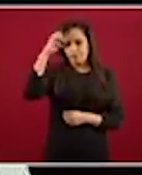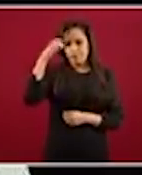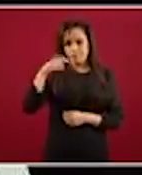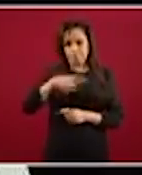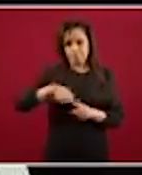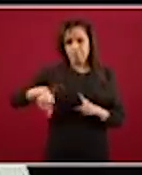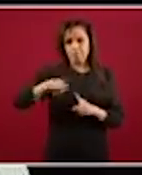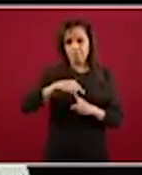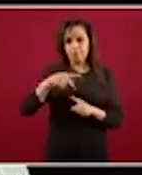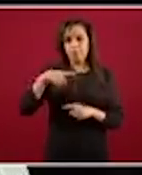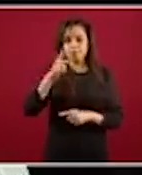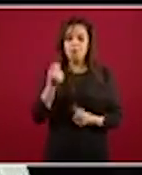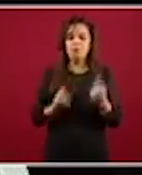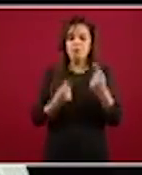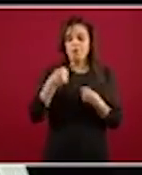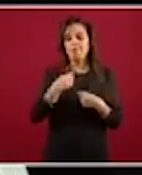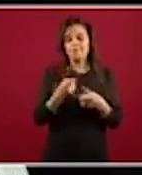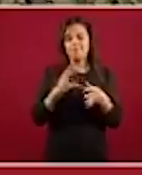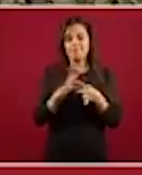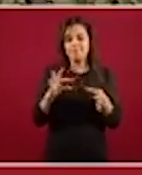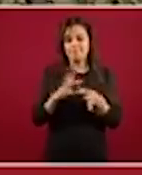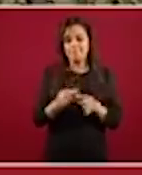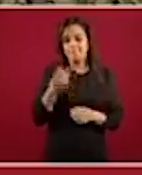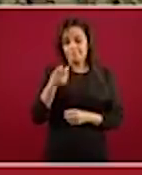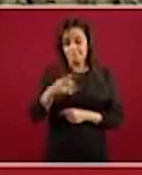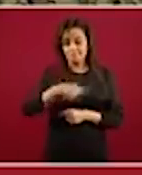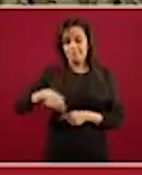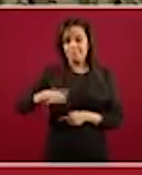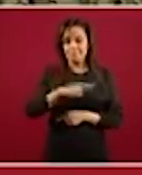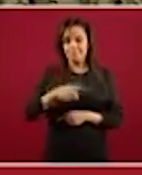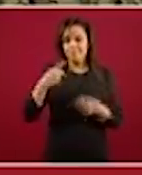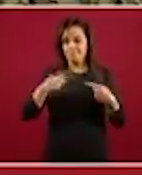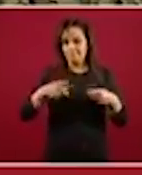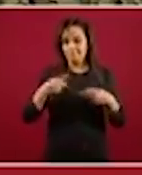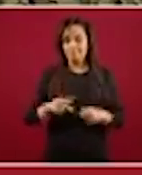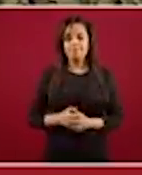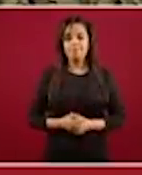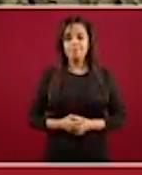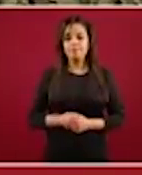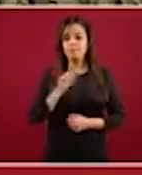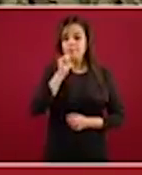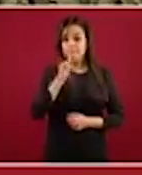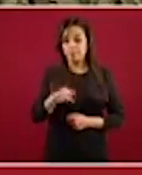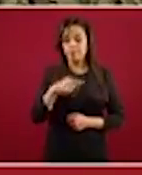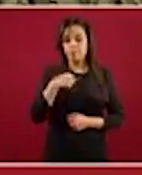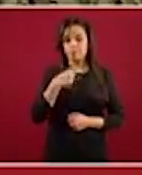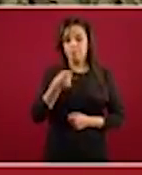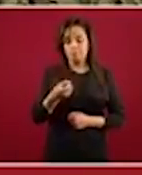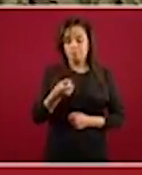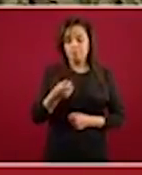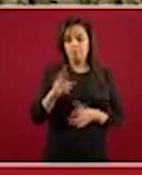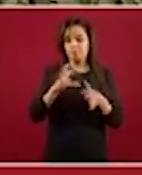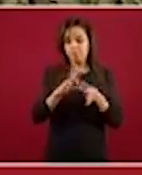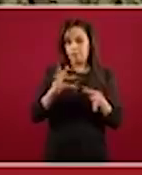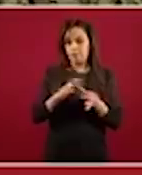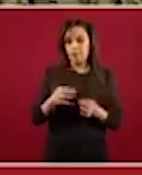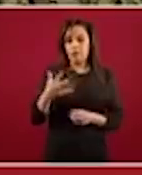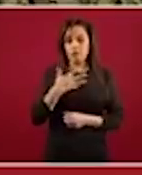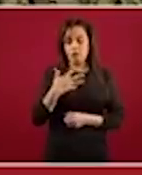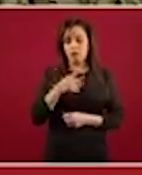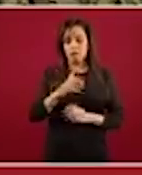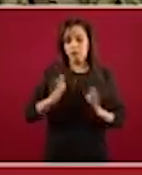capacidad técnica de este grupo. Destaco también que en el grupo participamos